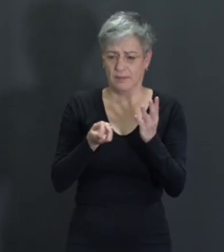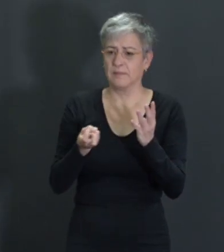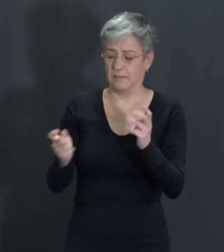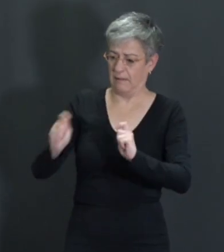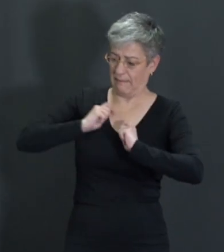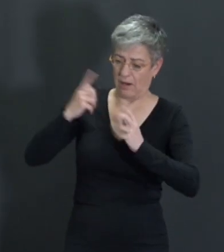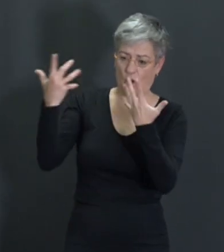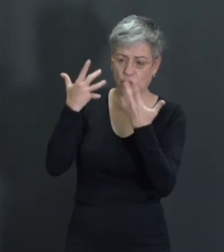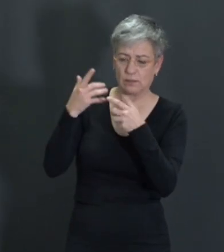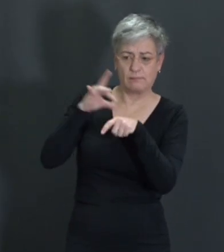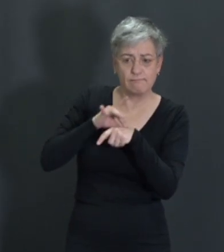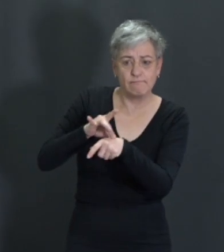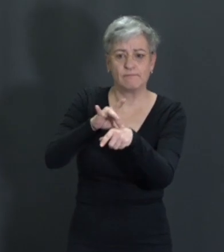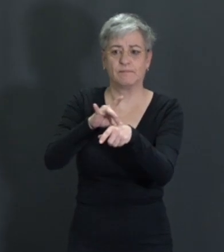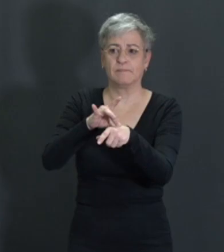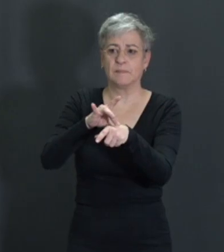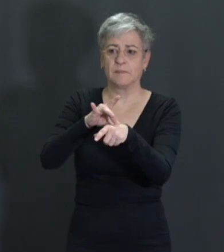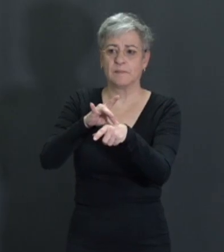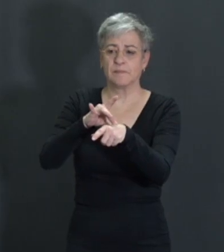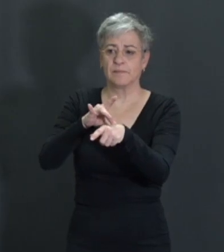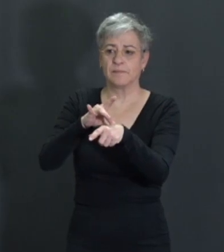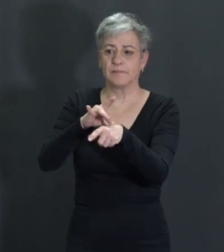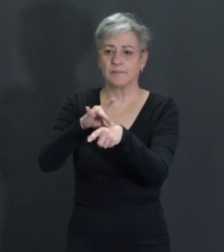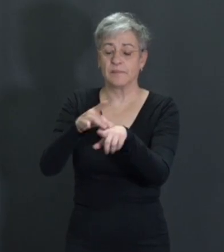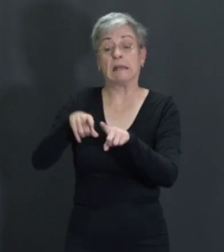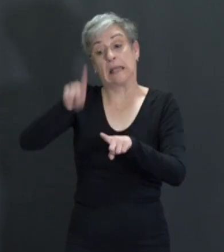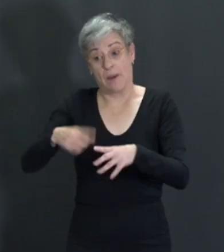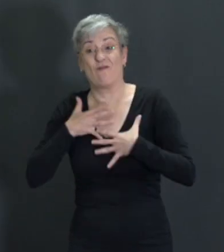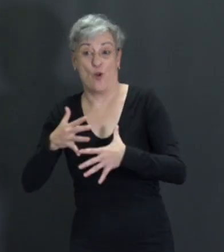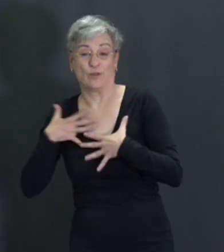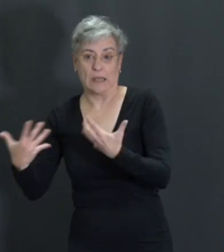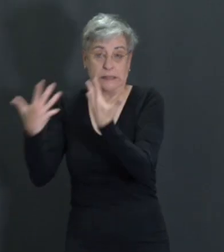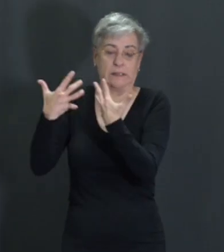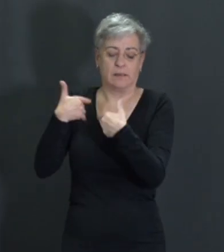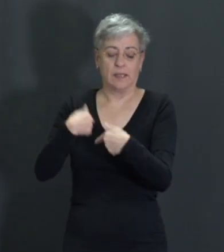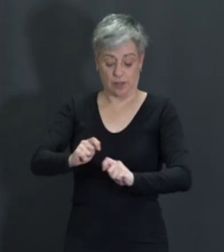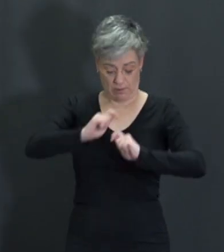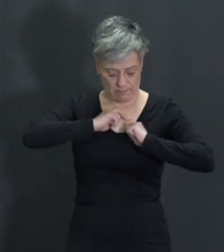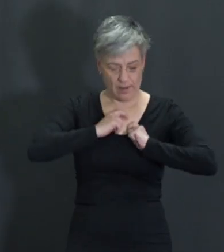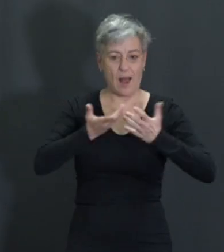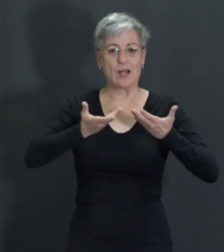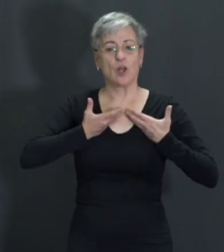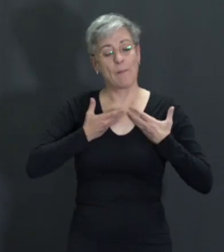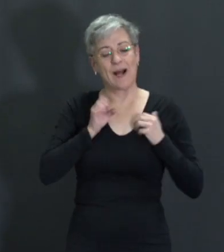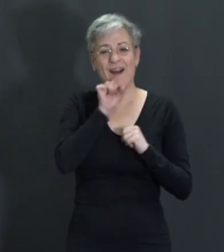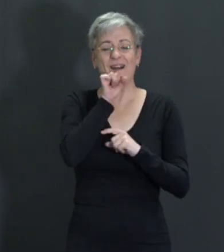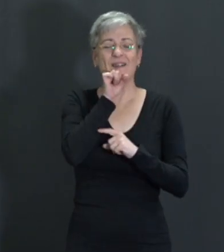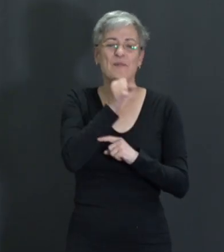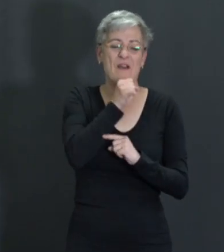multiprofesional, pero también del sector de la acción voluntaria, eso nos puede ayudar muchísimo a envejecer